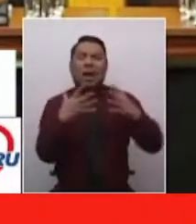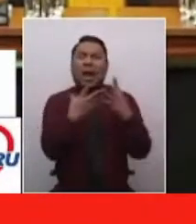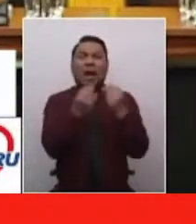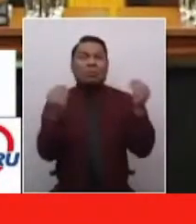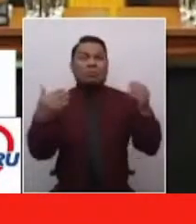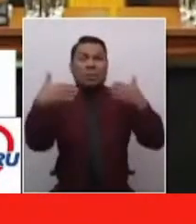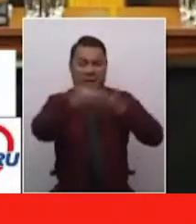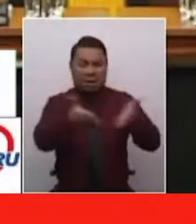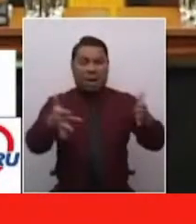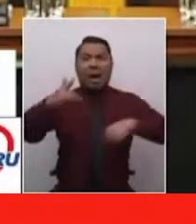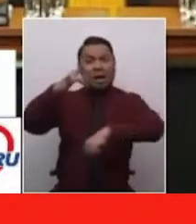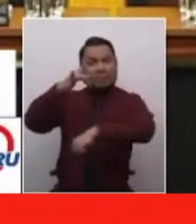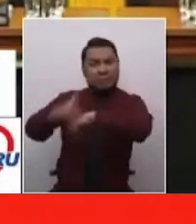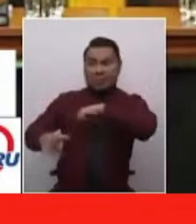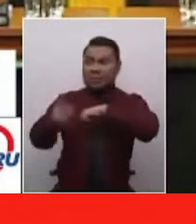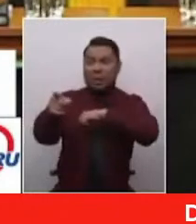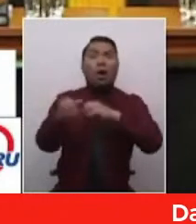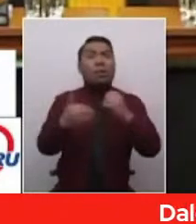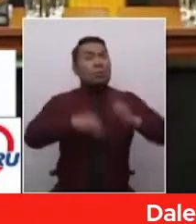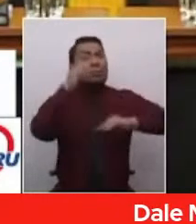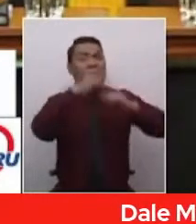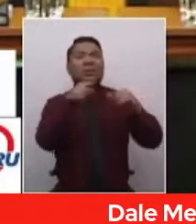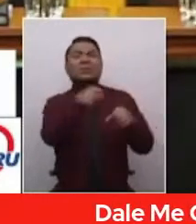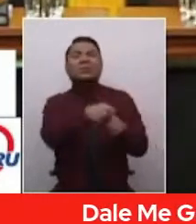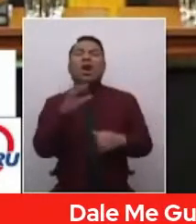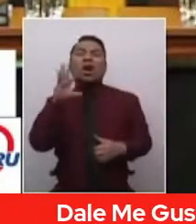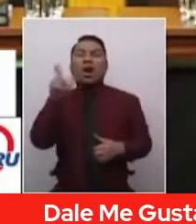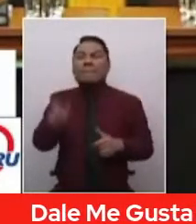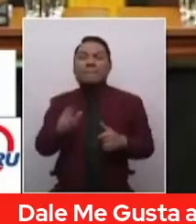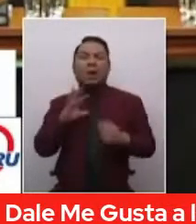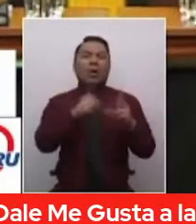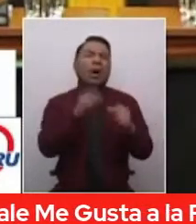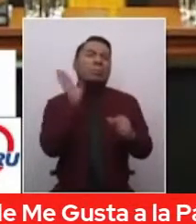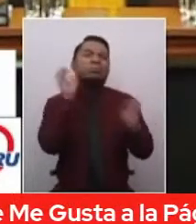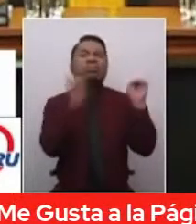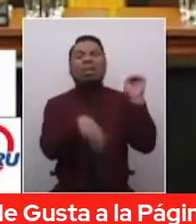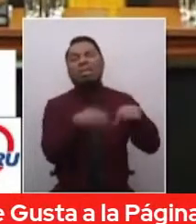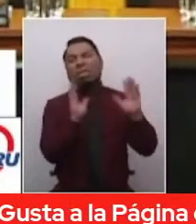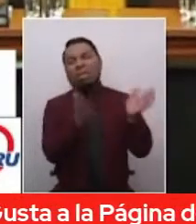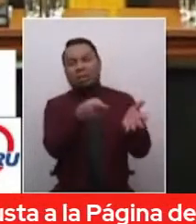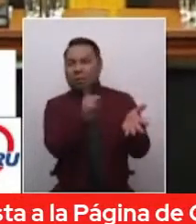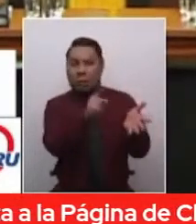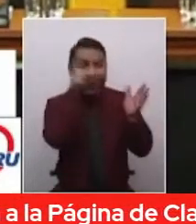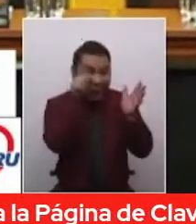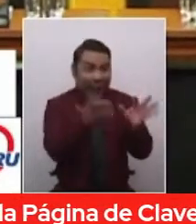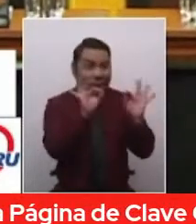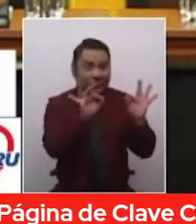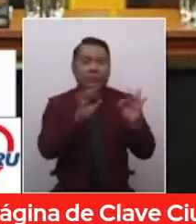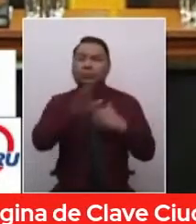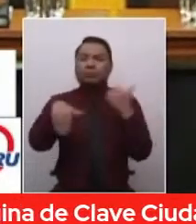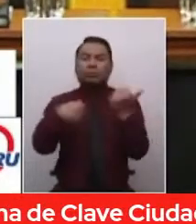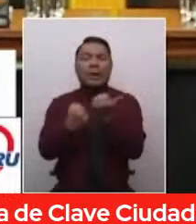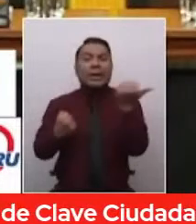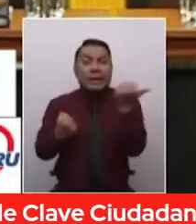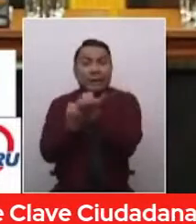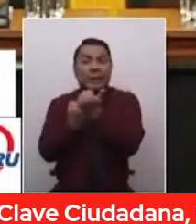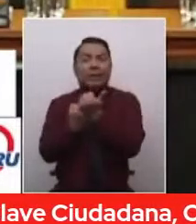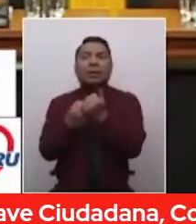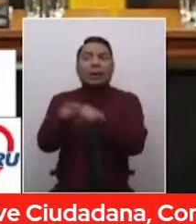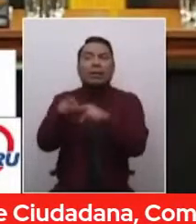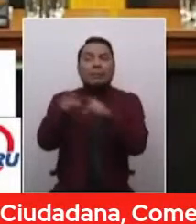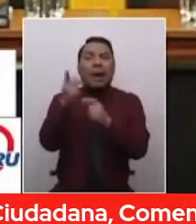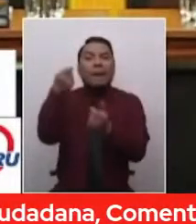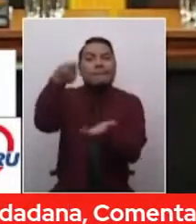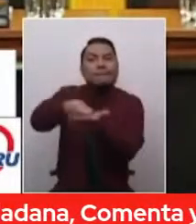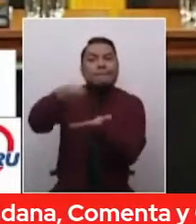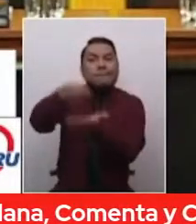hay terrenos, ¿verdad?, que hoy están ocupados por los delincuentes y por la basura. Ahí es donde, con financiamiento internacional, porque eso es un